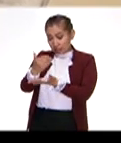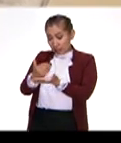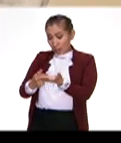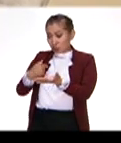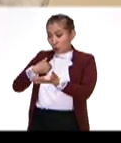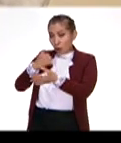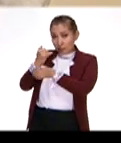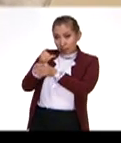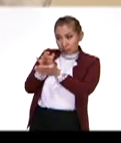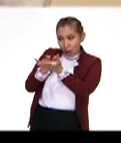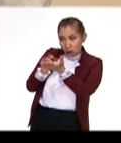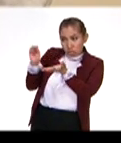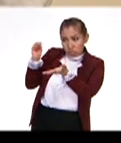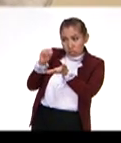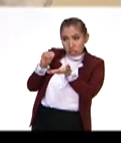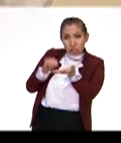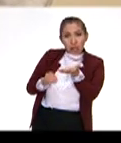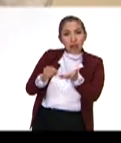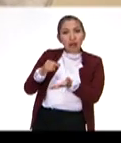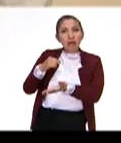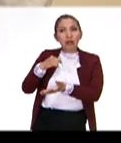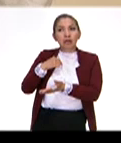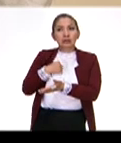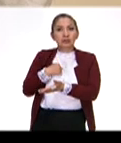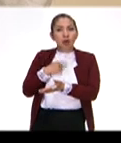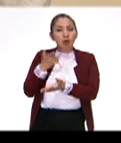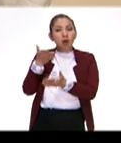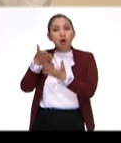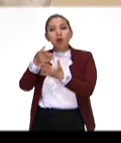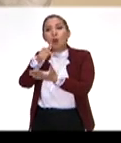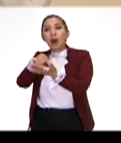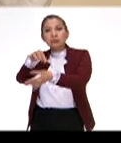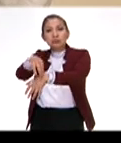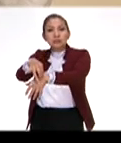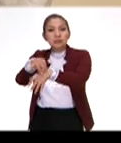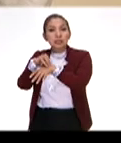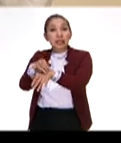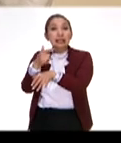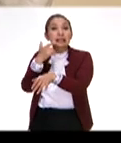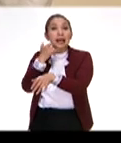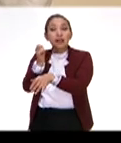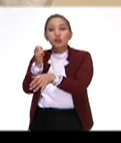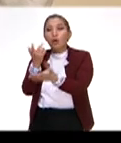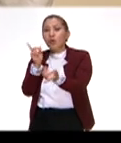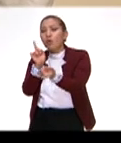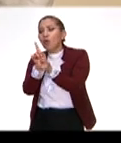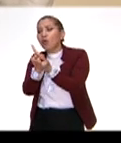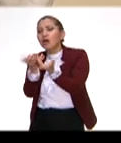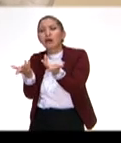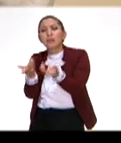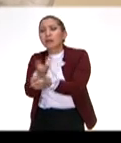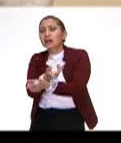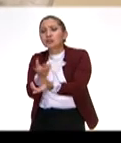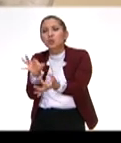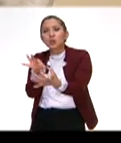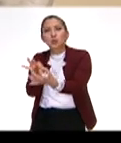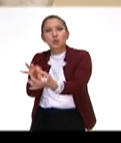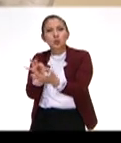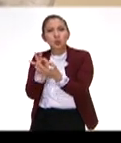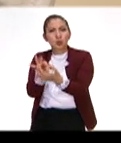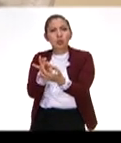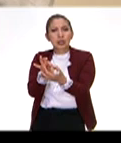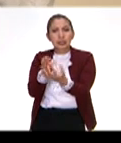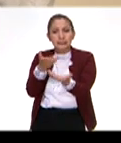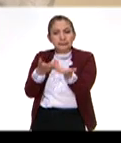mis investigaciones, yo voy hacia el lugar de los hechos y trato de intimar y empatar, ¿no?